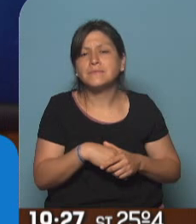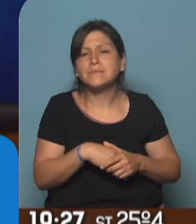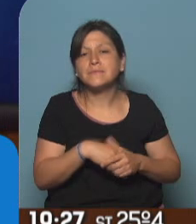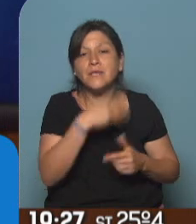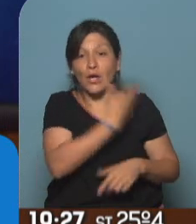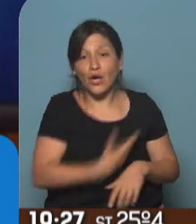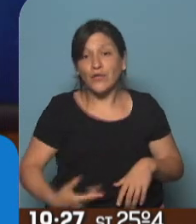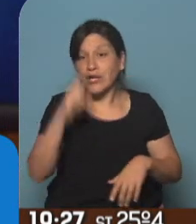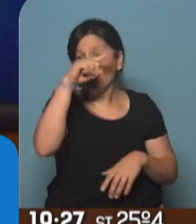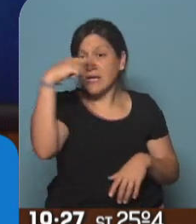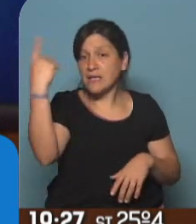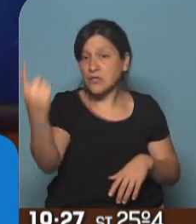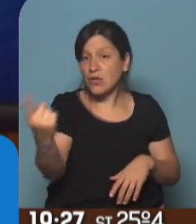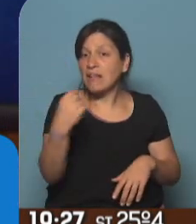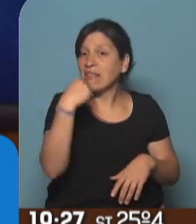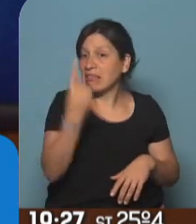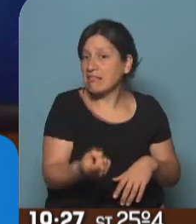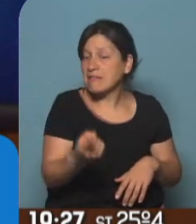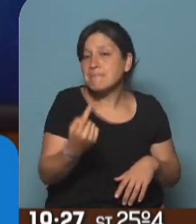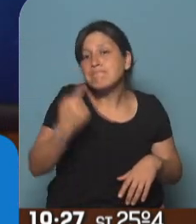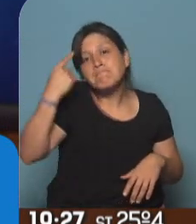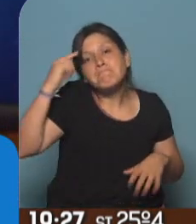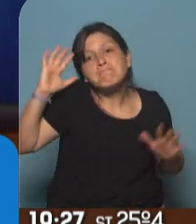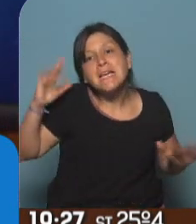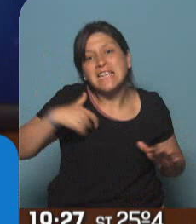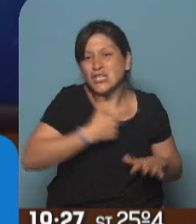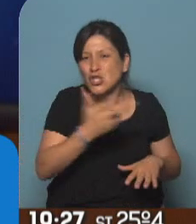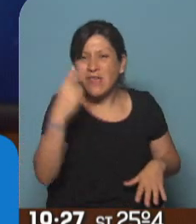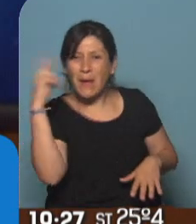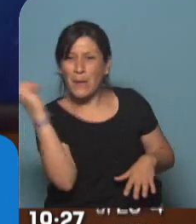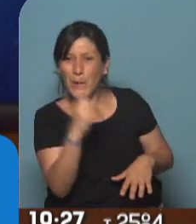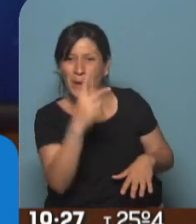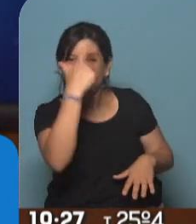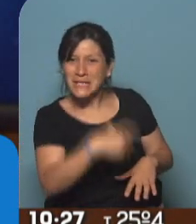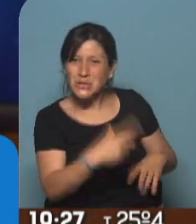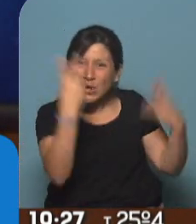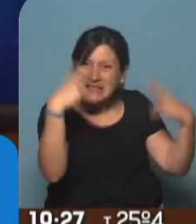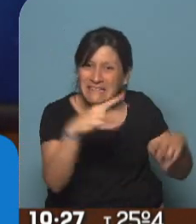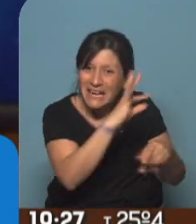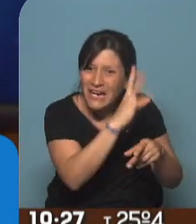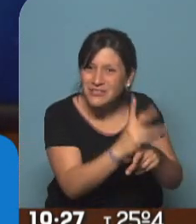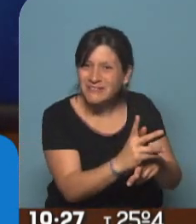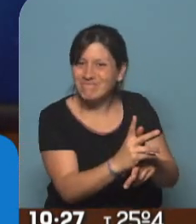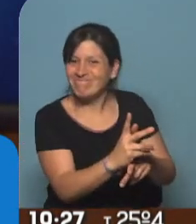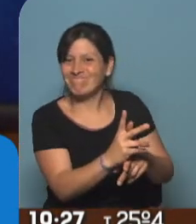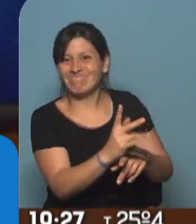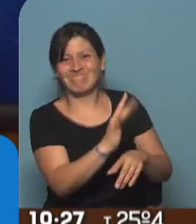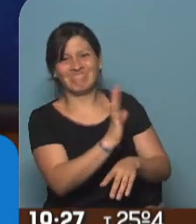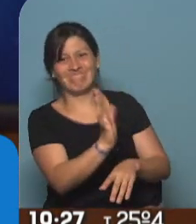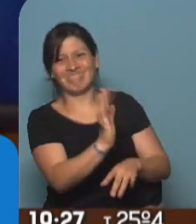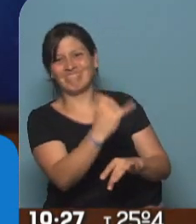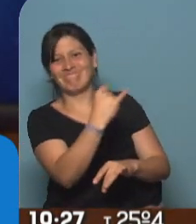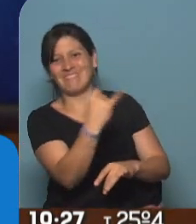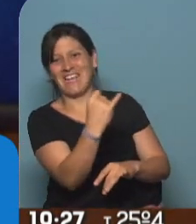que delinquen no son bien recibidos para nuestro país sigue aquellos como reza nuestra constitución nacional ciudadano de buena